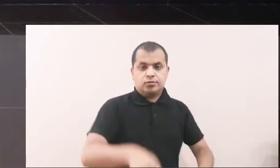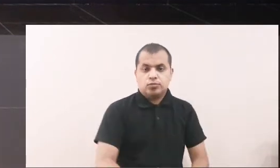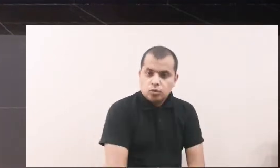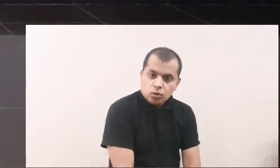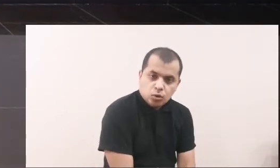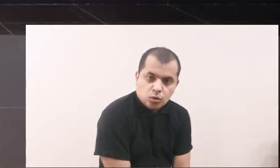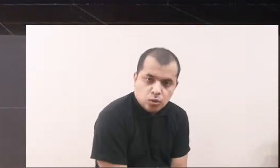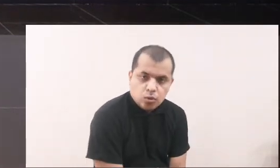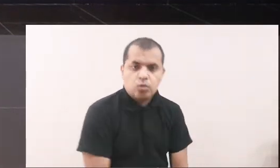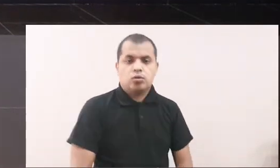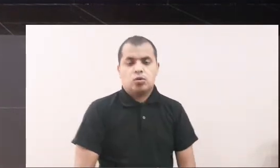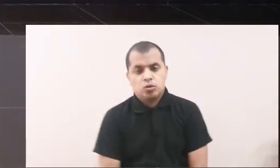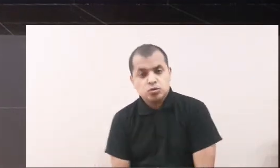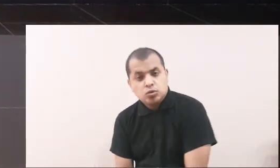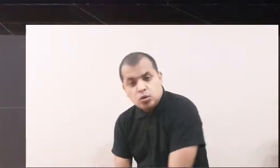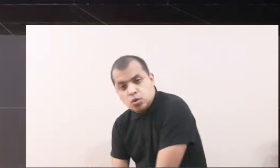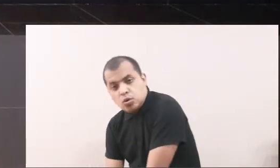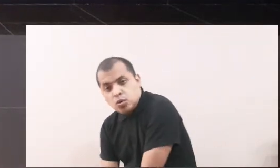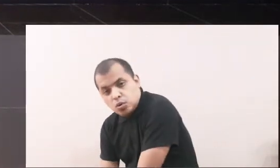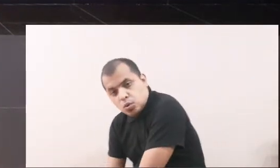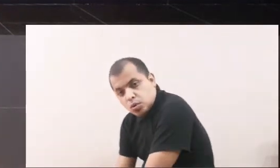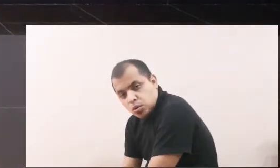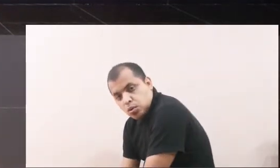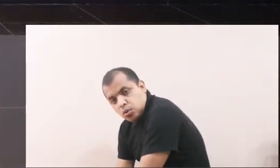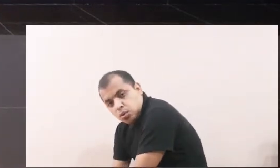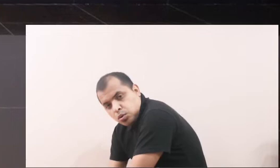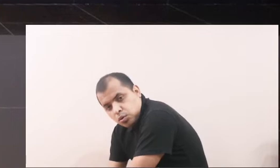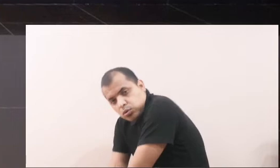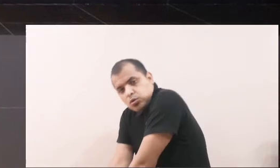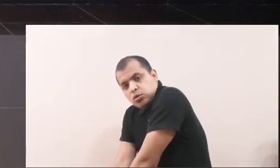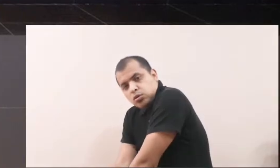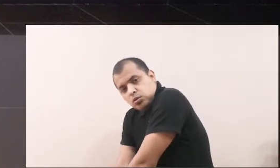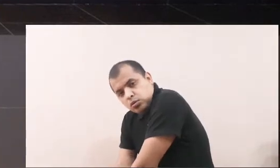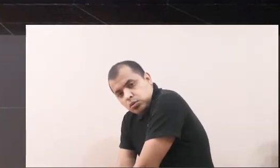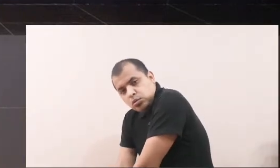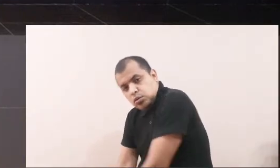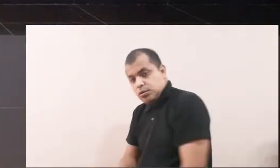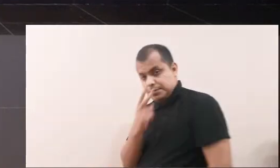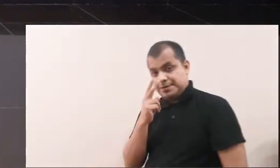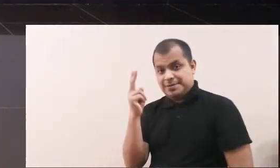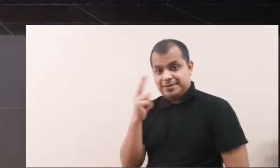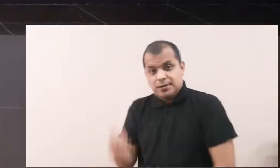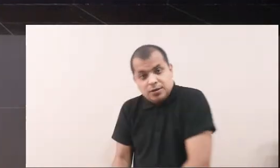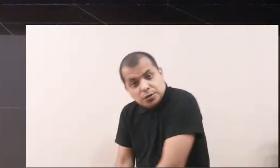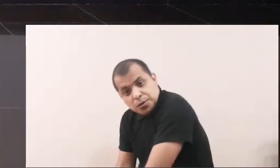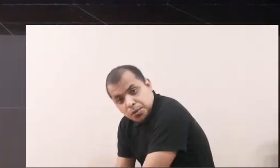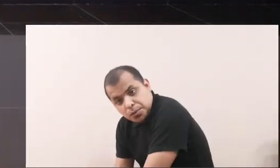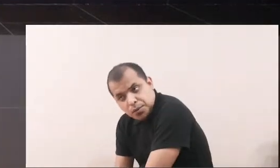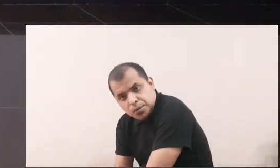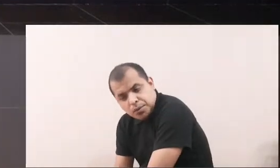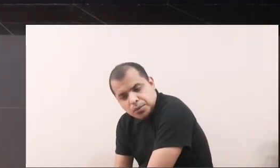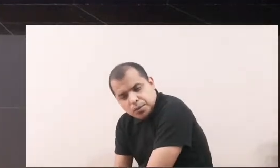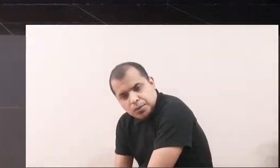cuelgan. Brazos, cabeza y tronco. No hagan nada, la